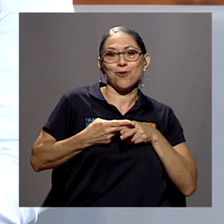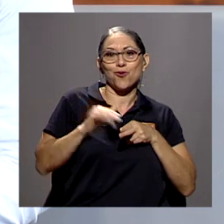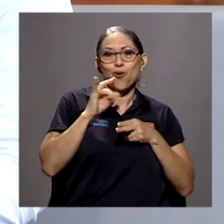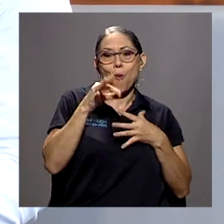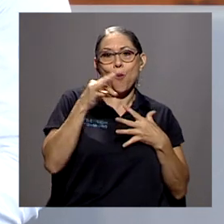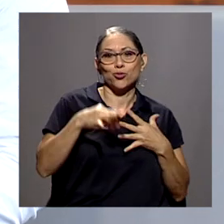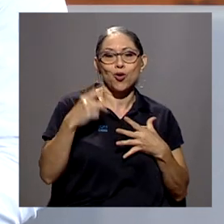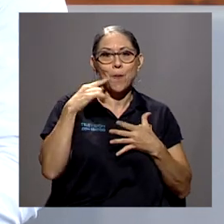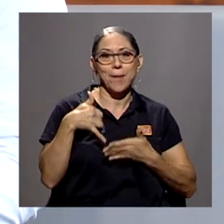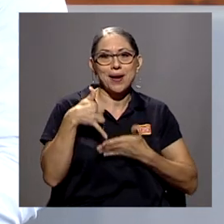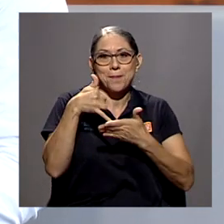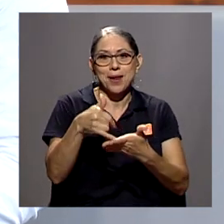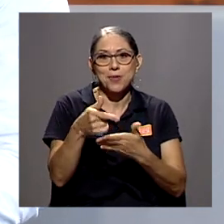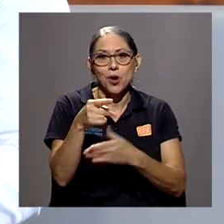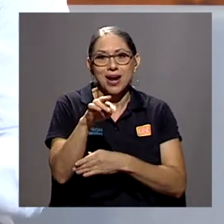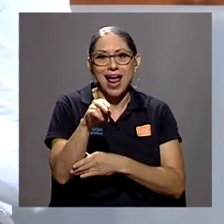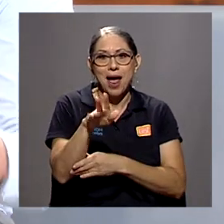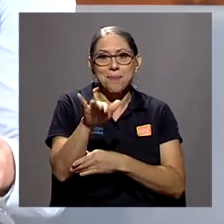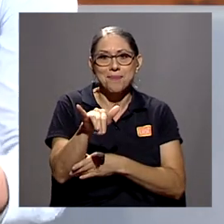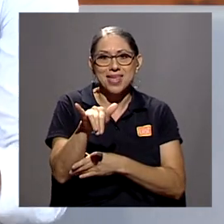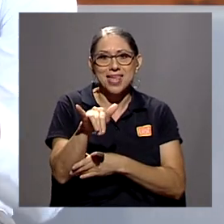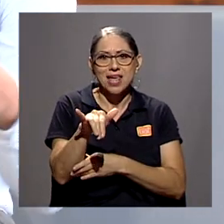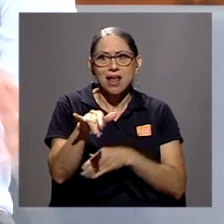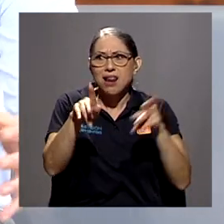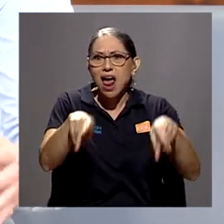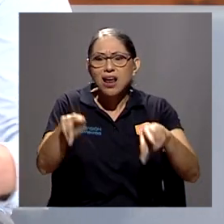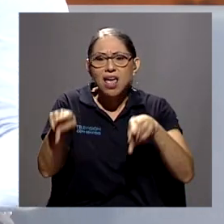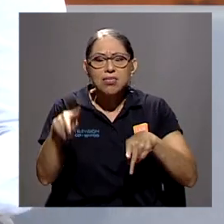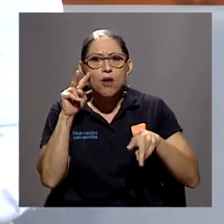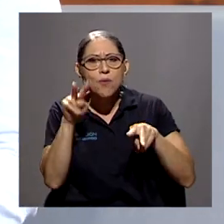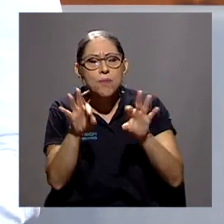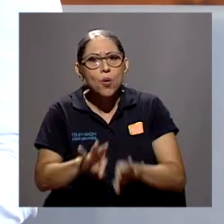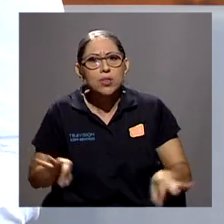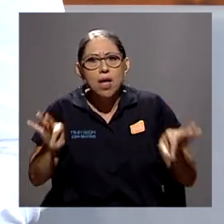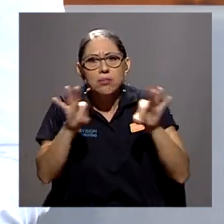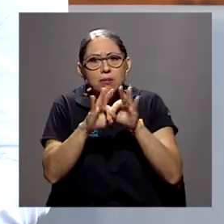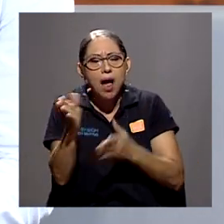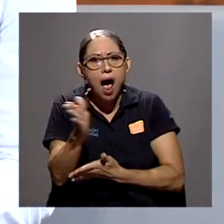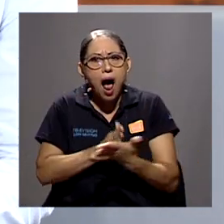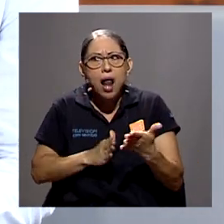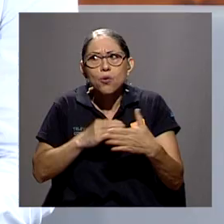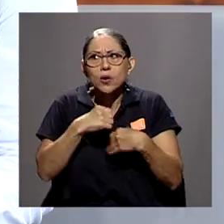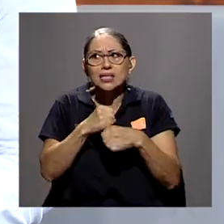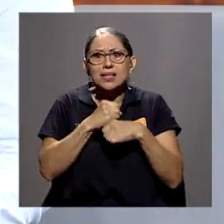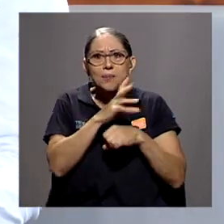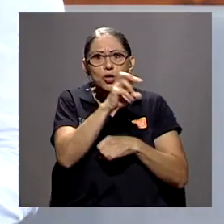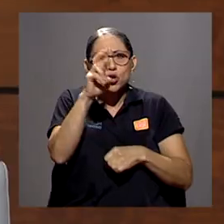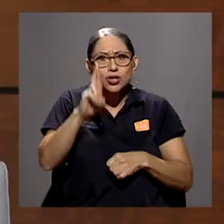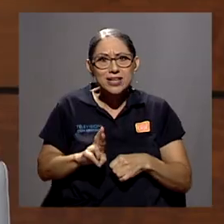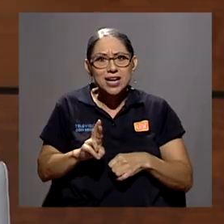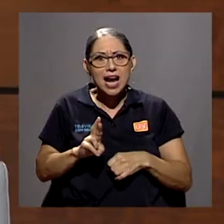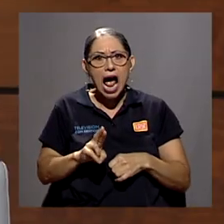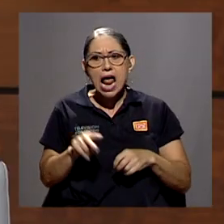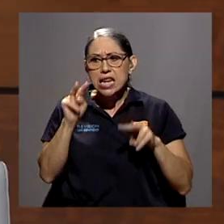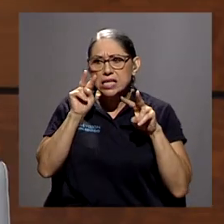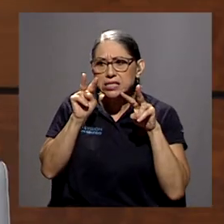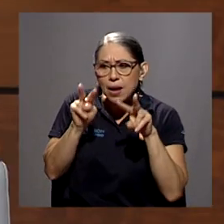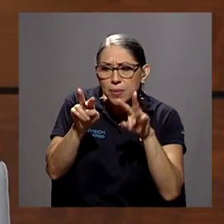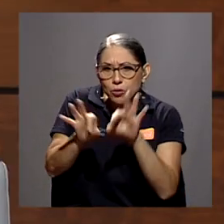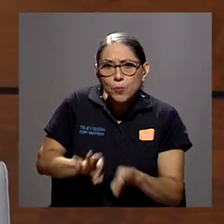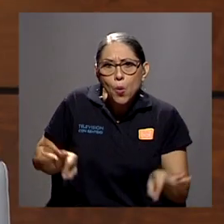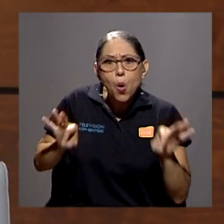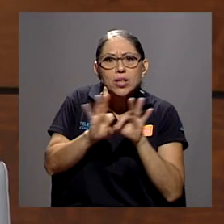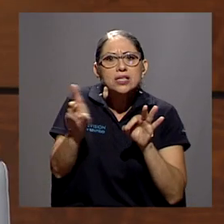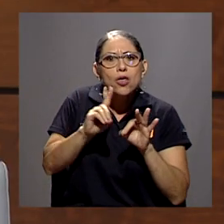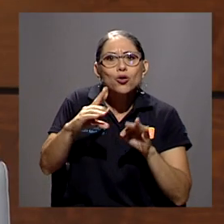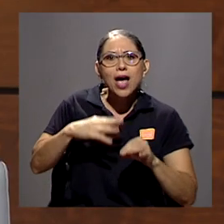la gente le toma mucha importancia porque aunque algo que está paz que están que estamos haciendo en costa rica lo están valorando afuera entonces creo que